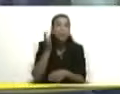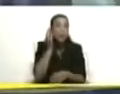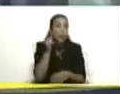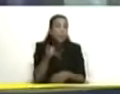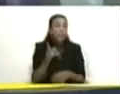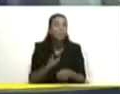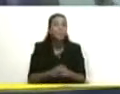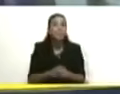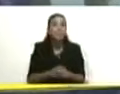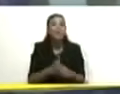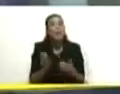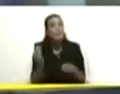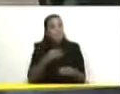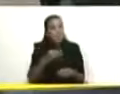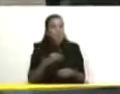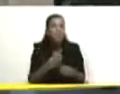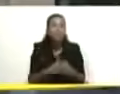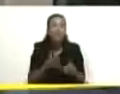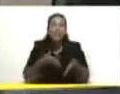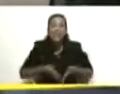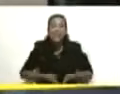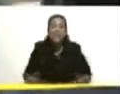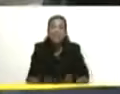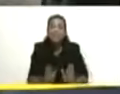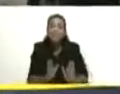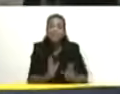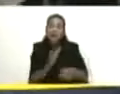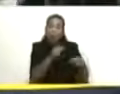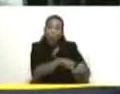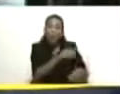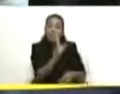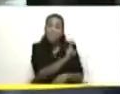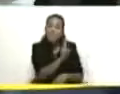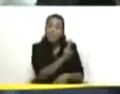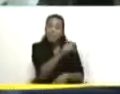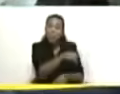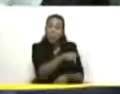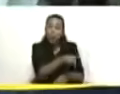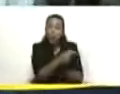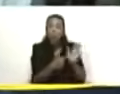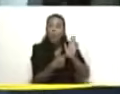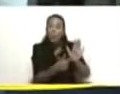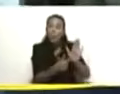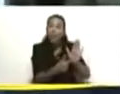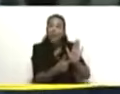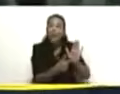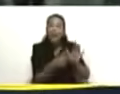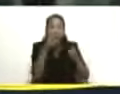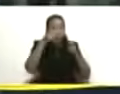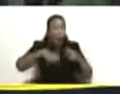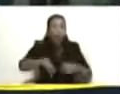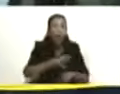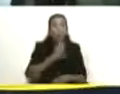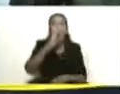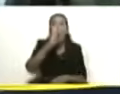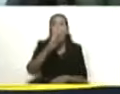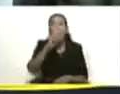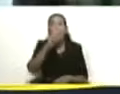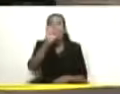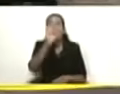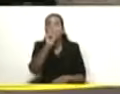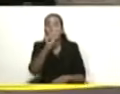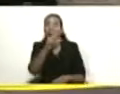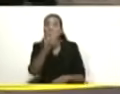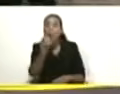ASAF. Seguimos avanzando, pues. Nacida y criada aquí en Venezuela, aquí hay una muestra de ganado bufalino. Este es un padrote